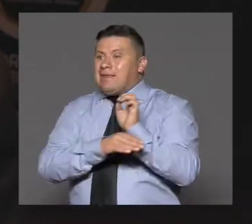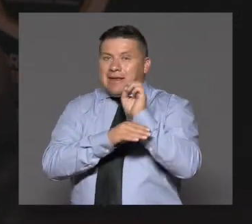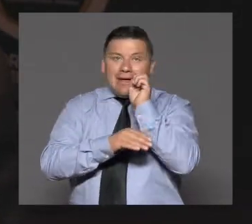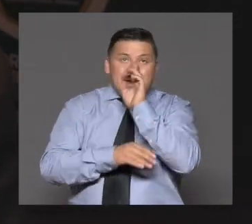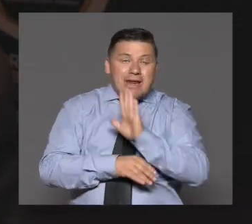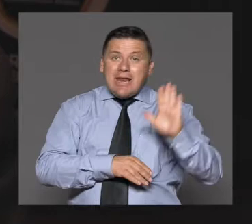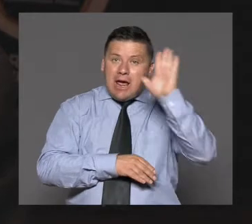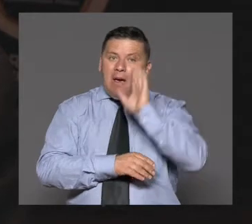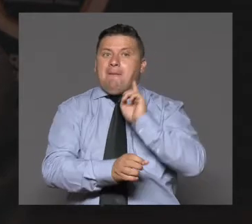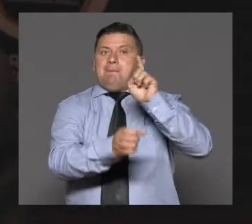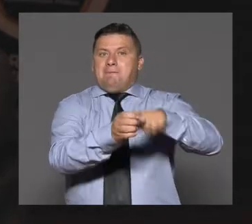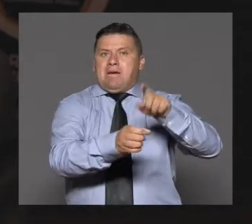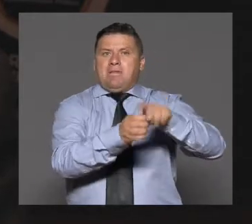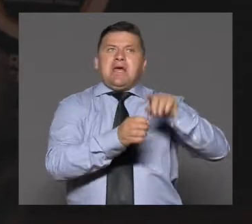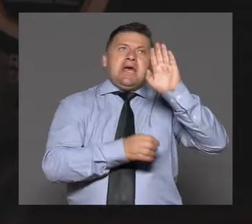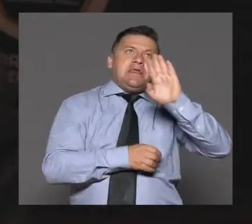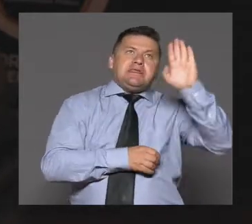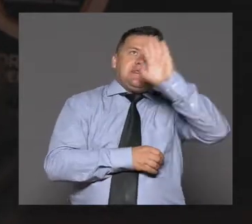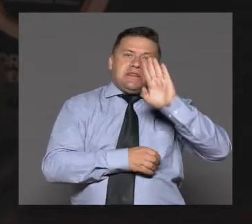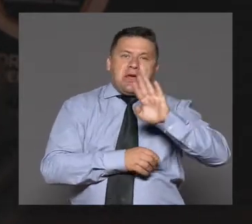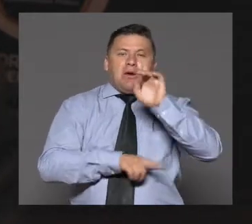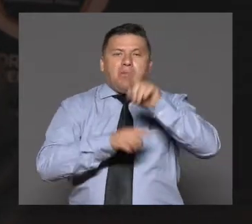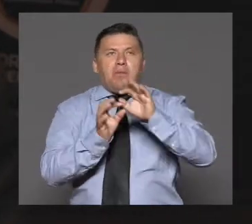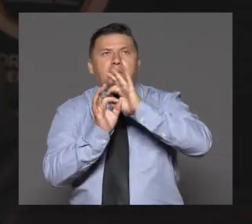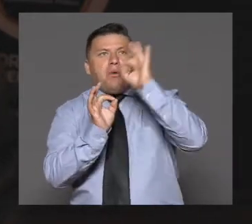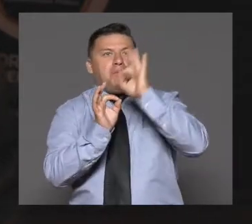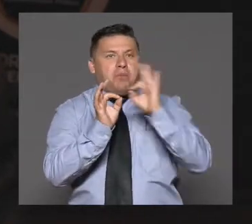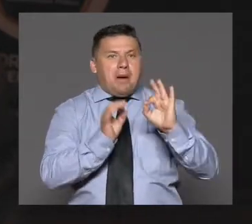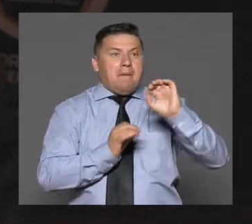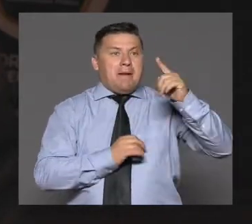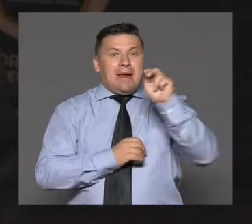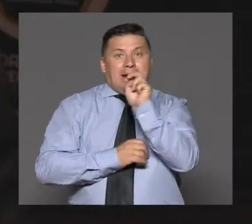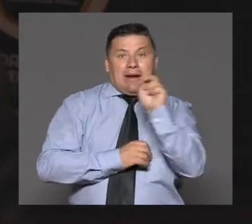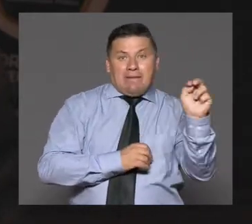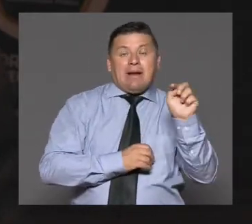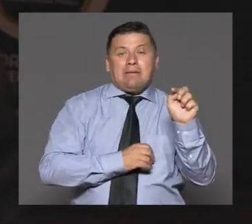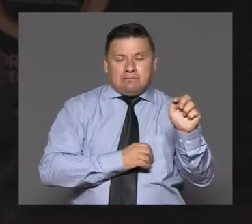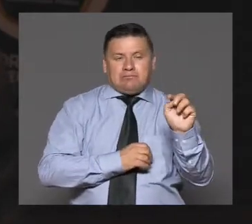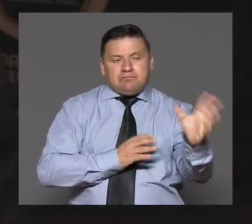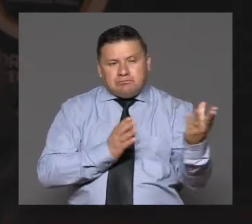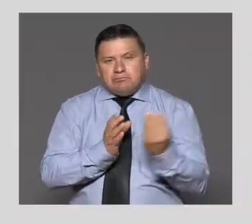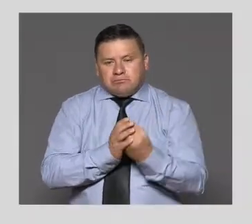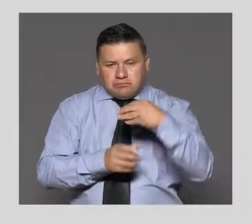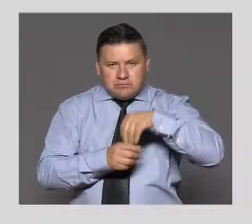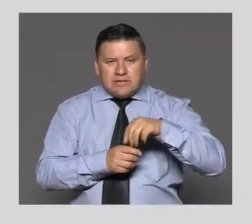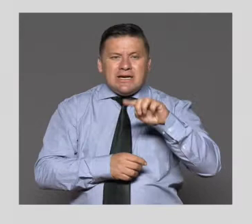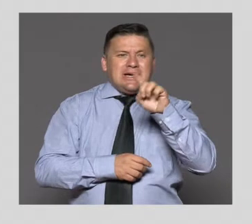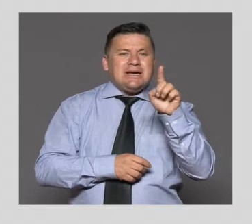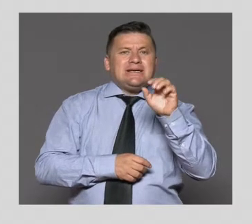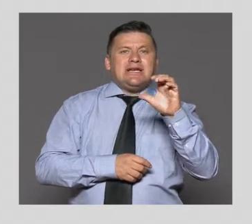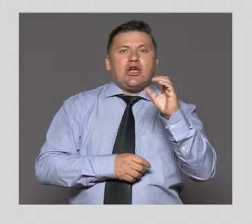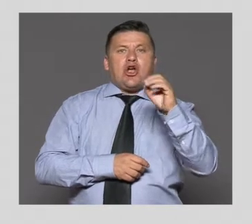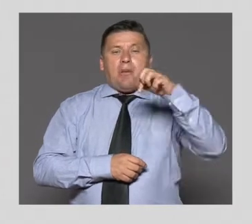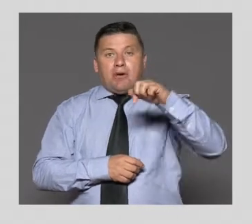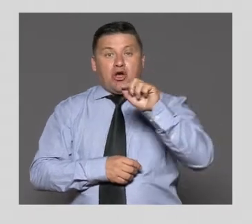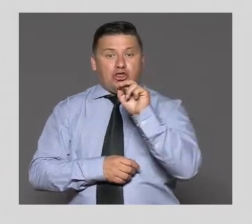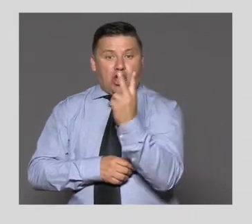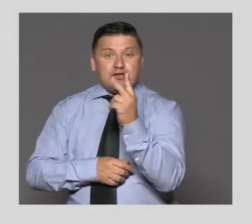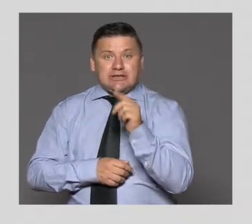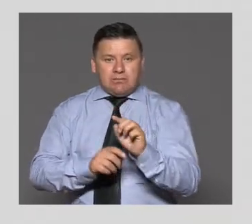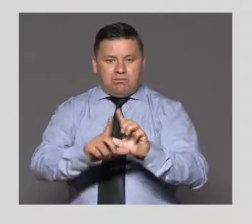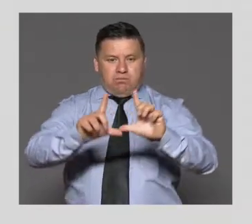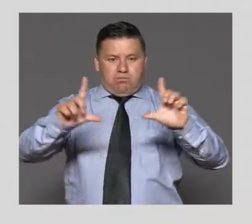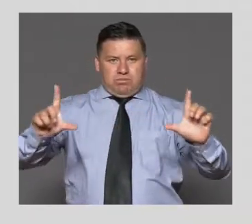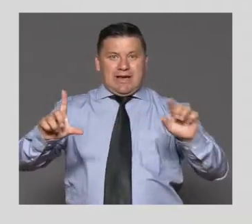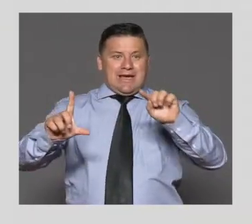nacional, para los departamentos y para los municipios de primera categoría de la inclusión en el SECOP 2. SECOP 2 es una